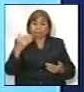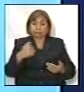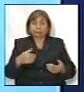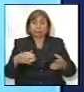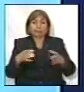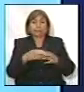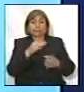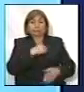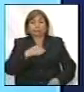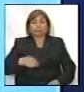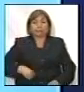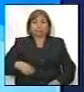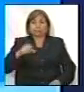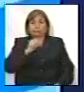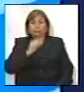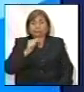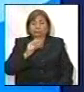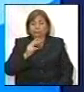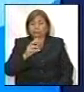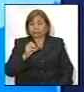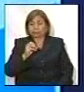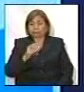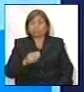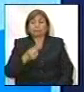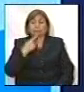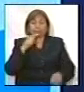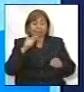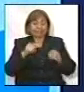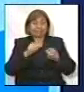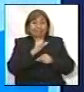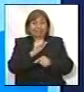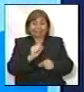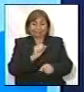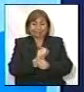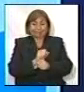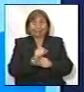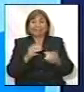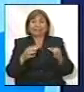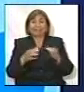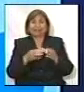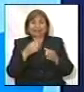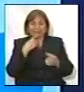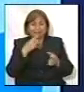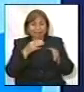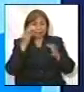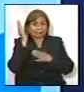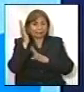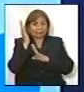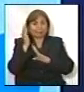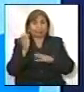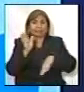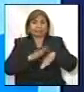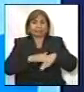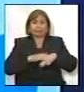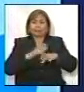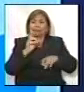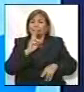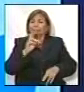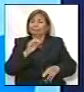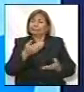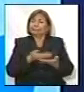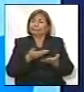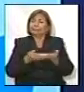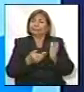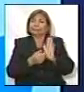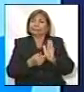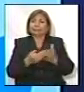de Ministros, Salvador del Solar. En esa cita, el jefe del gabinete deberá exponer sobre la reforma política planteada